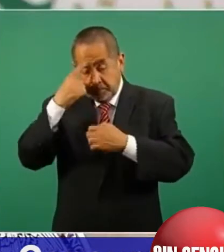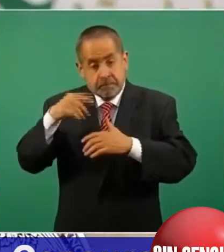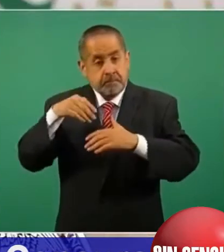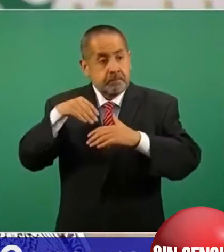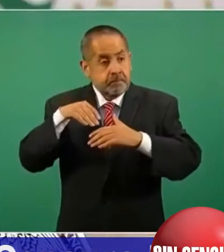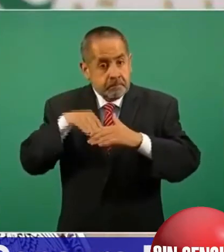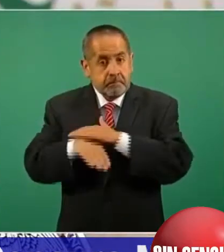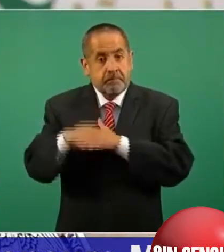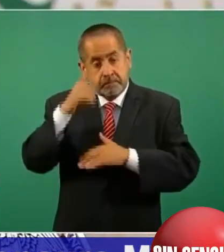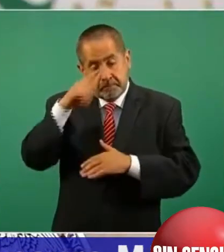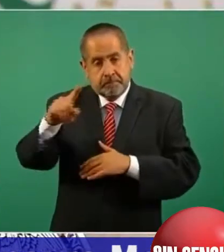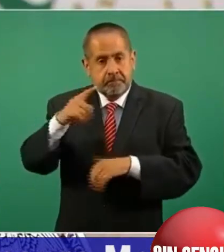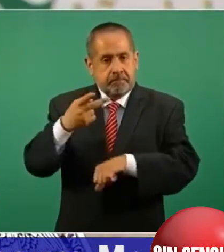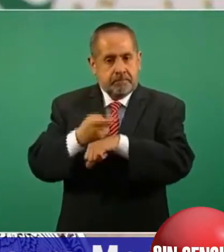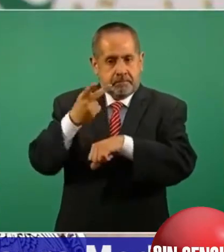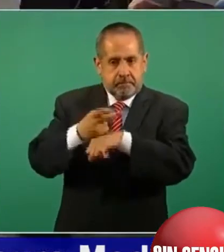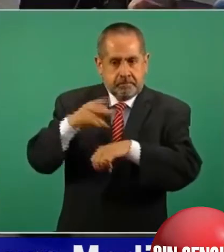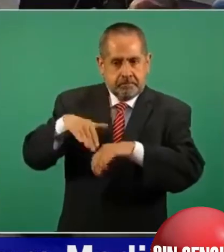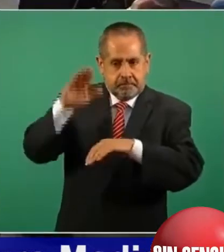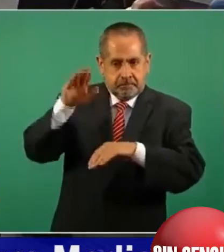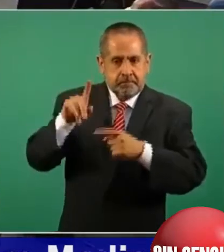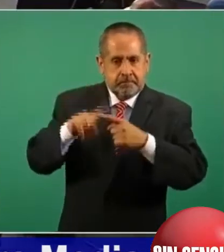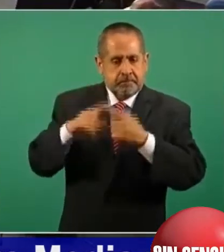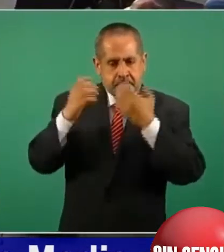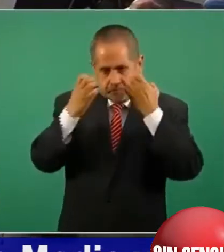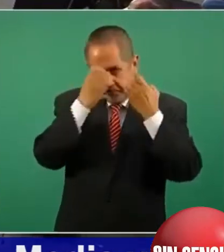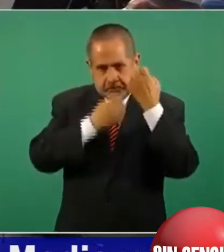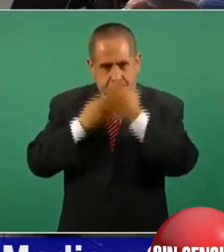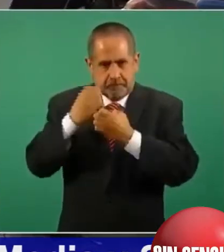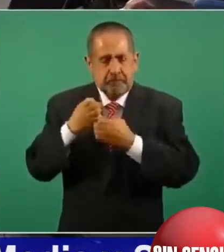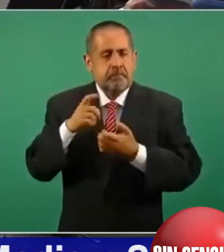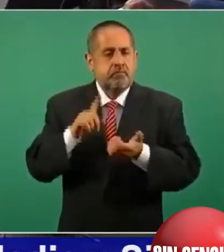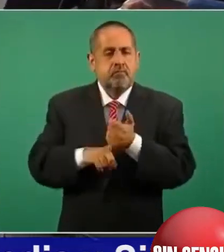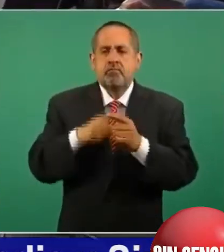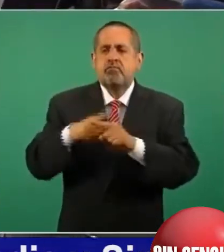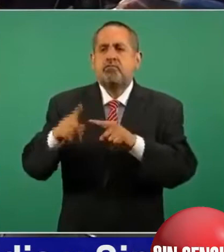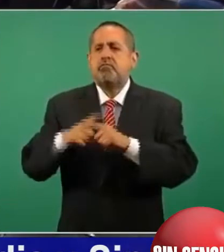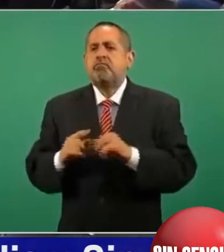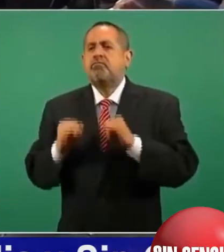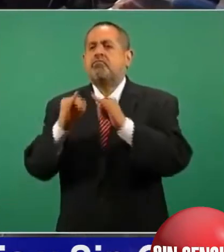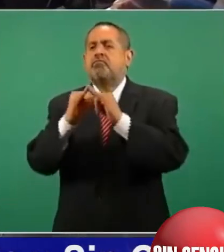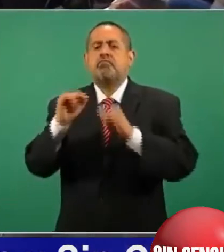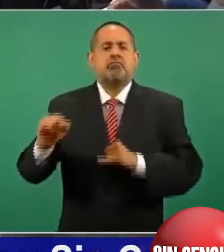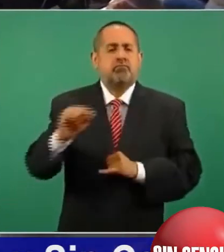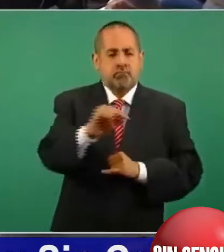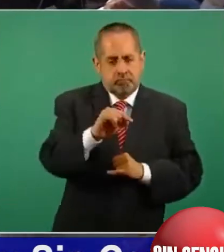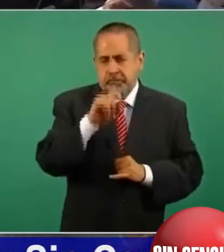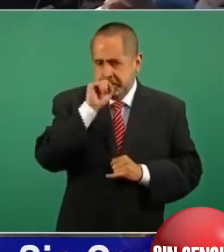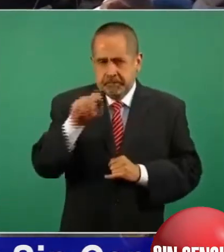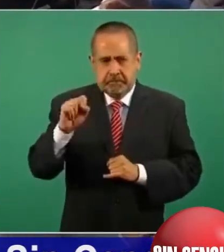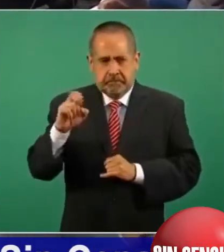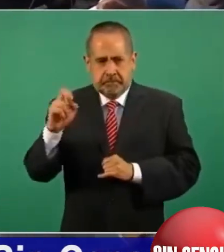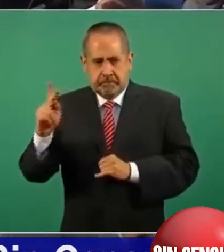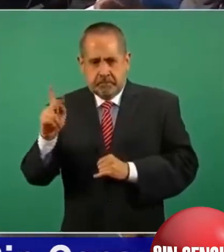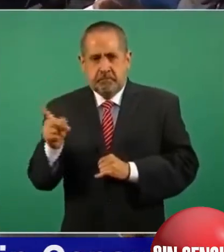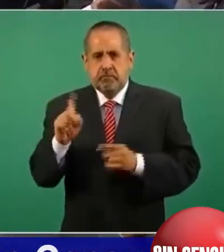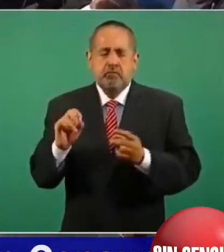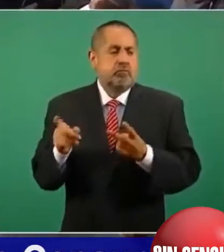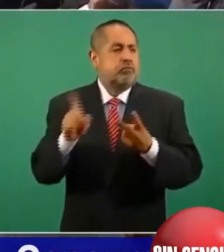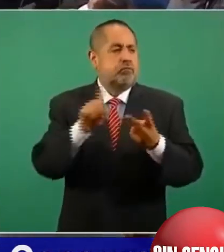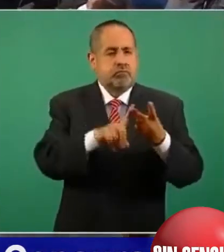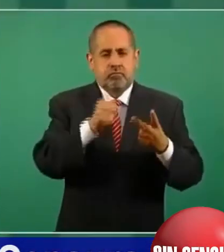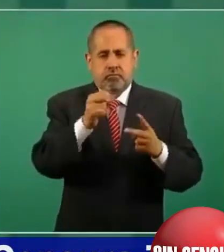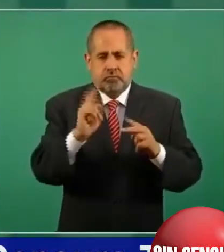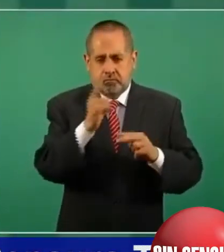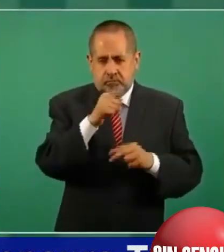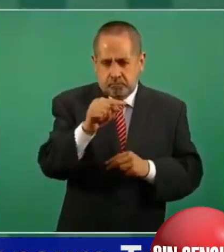para media superior, tanto de las instituciones de la propia Secretaría como autónomas,